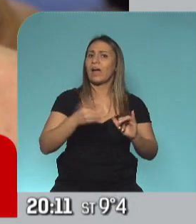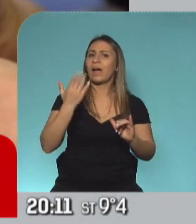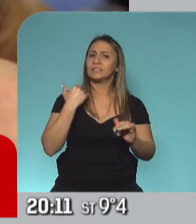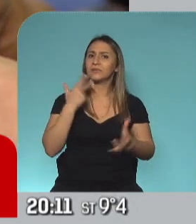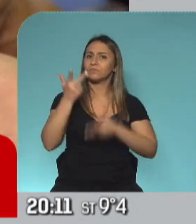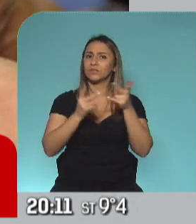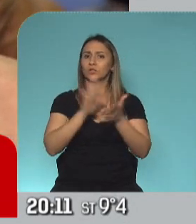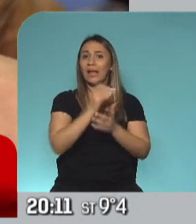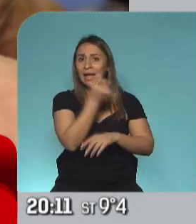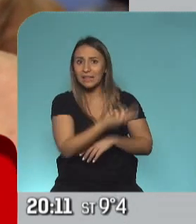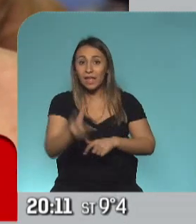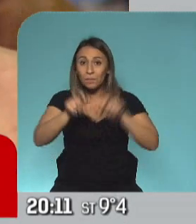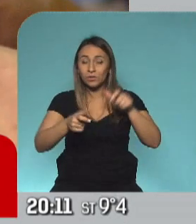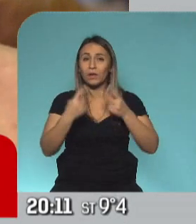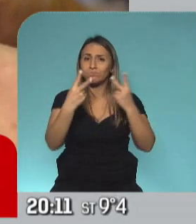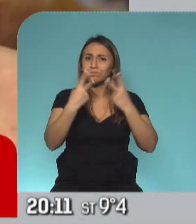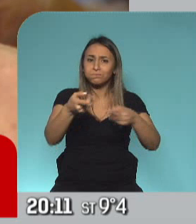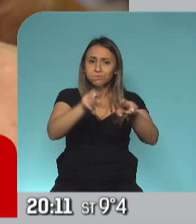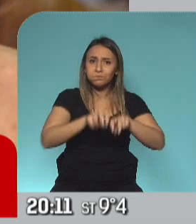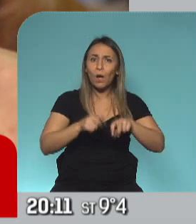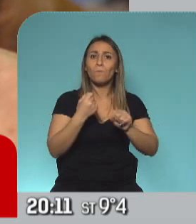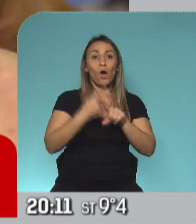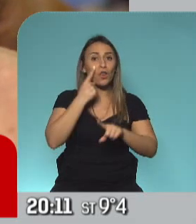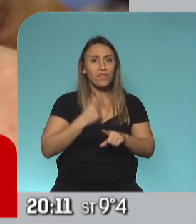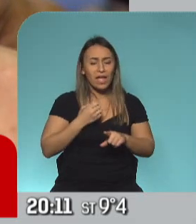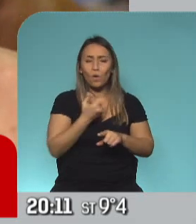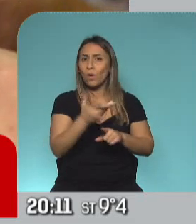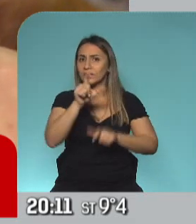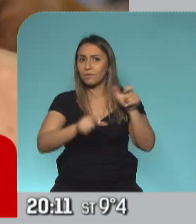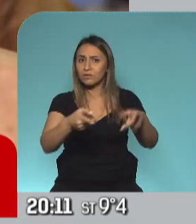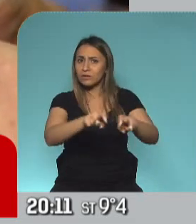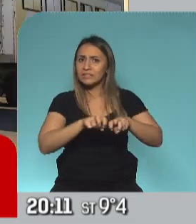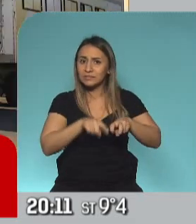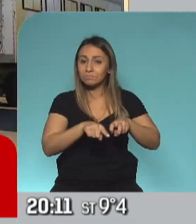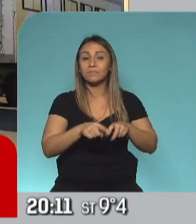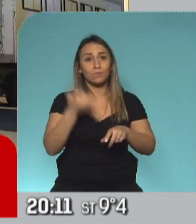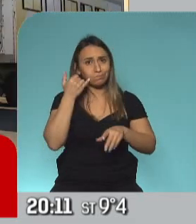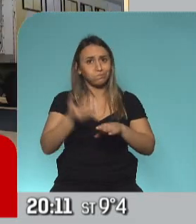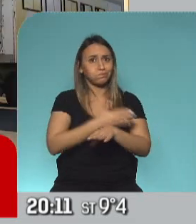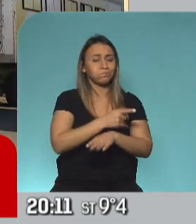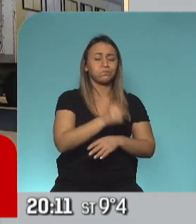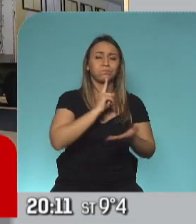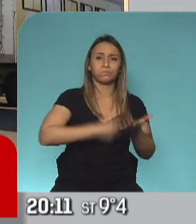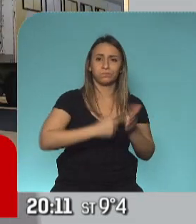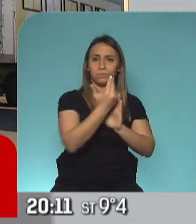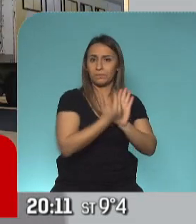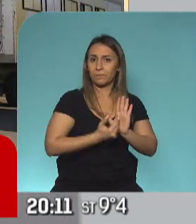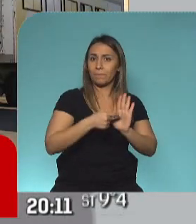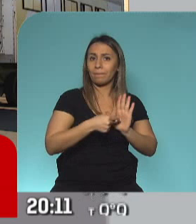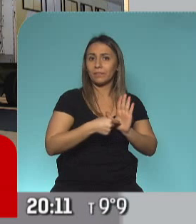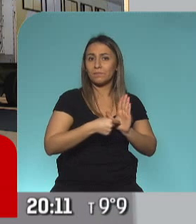pasajeros promedio por día que toman transporte público. Después de las restricciones para trabajadores